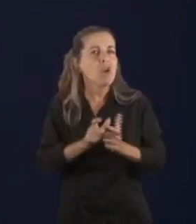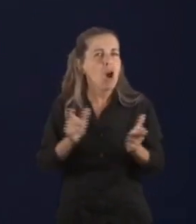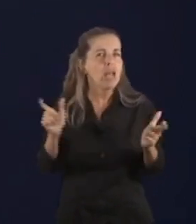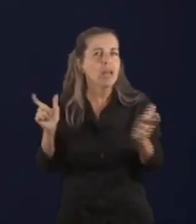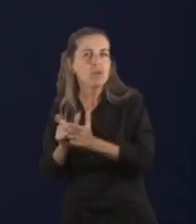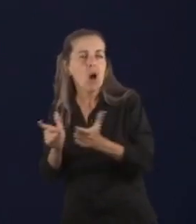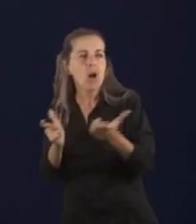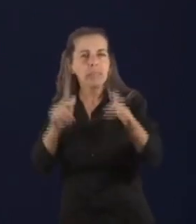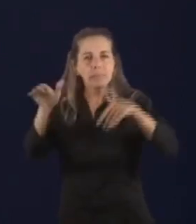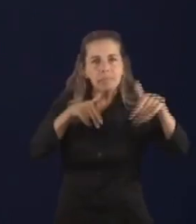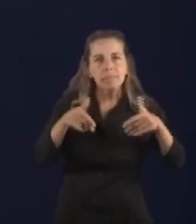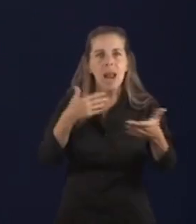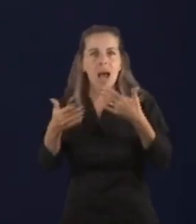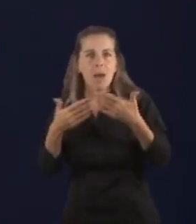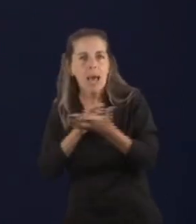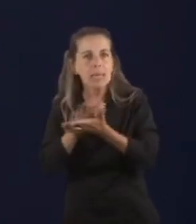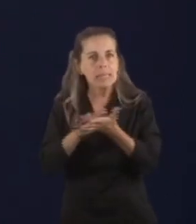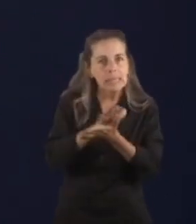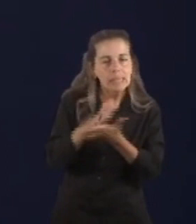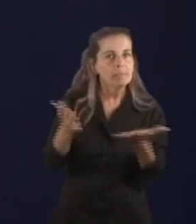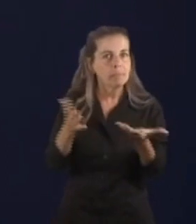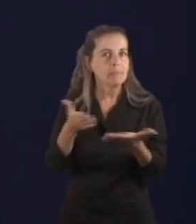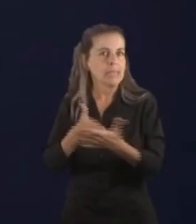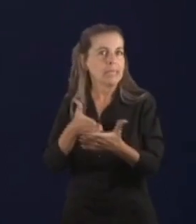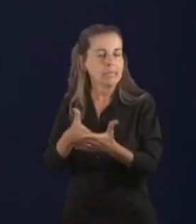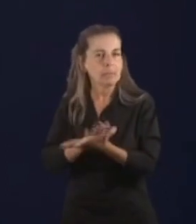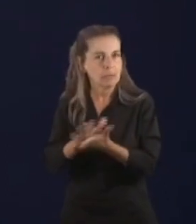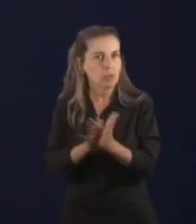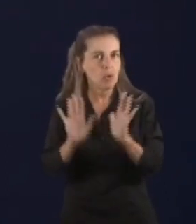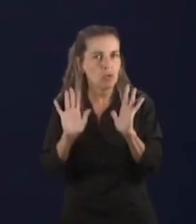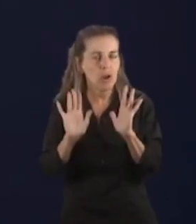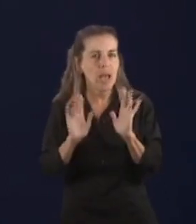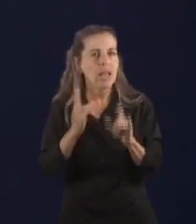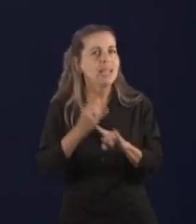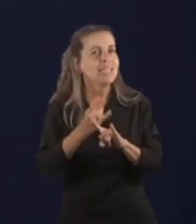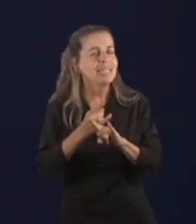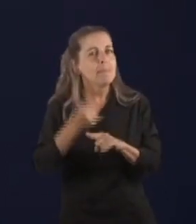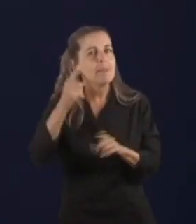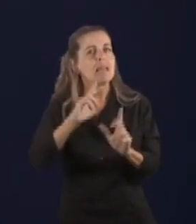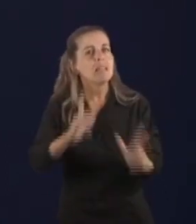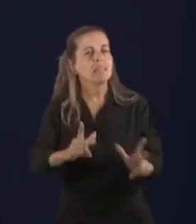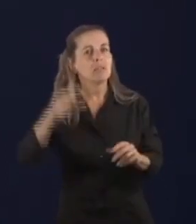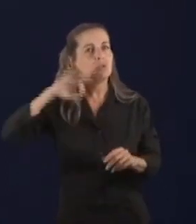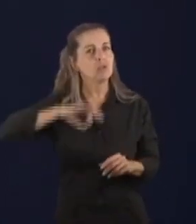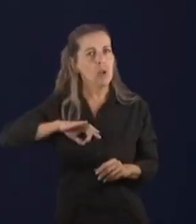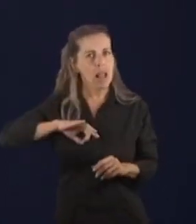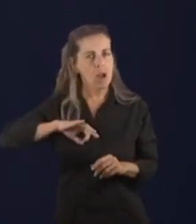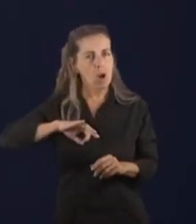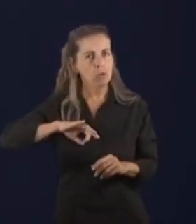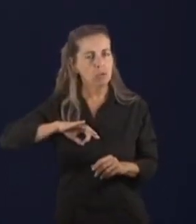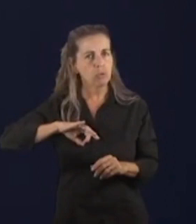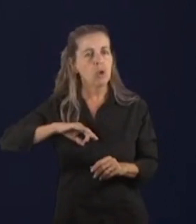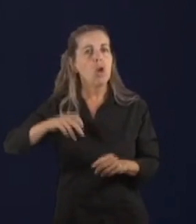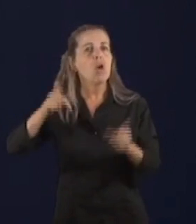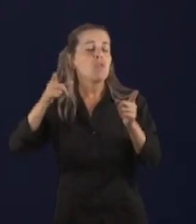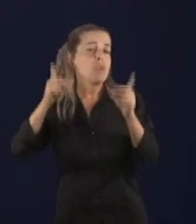partes para terminar de destrabar el conflicto siempre recordando que los salarios de los del